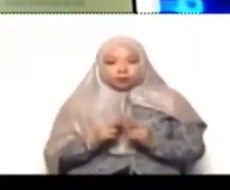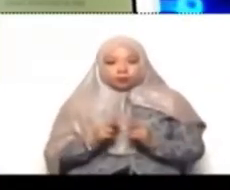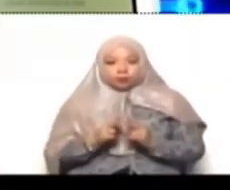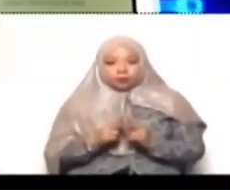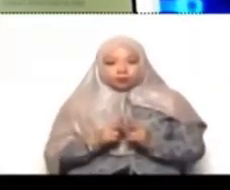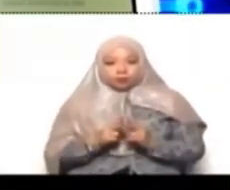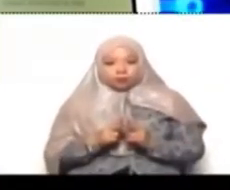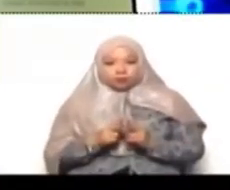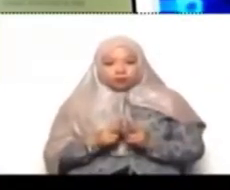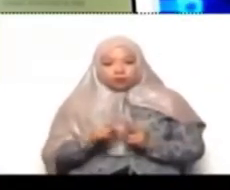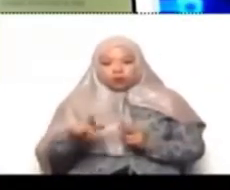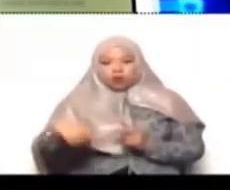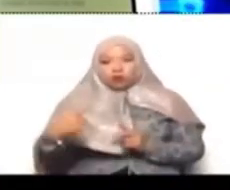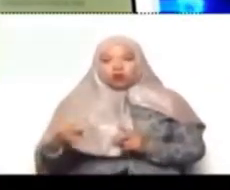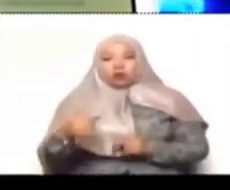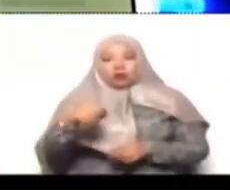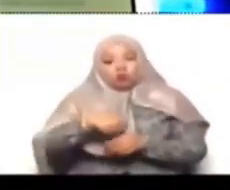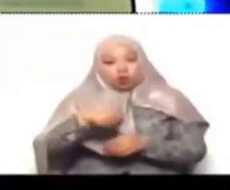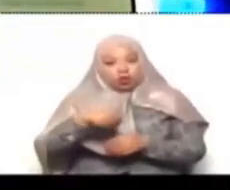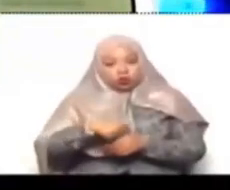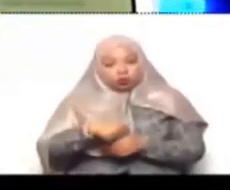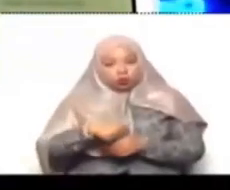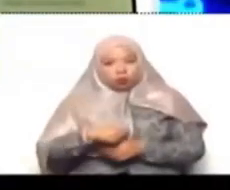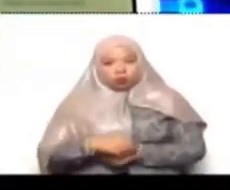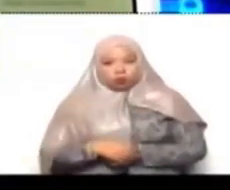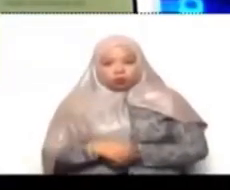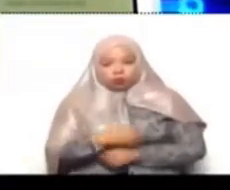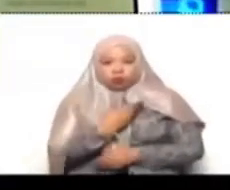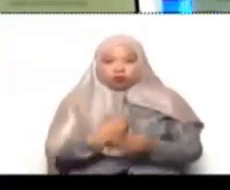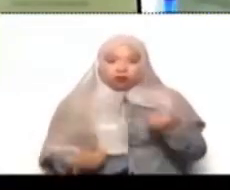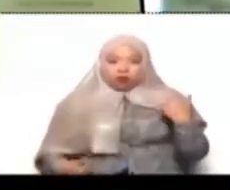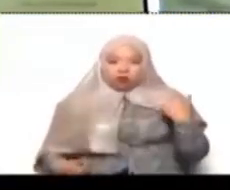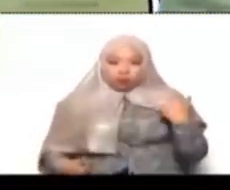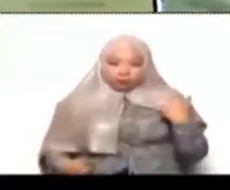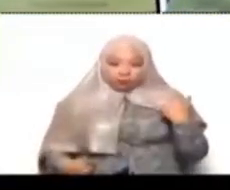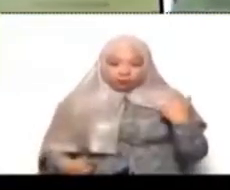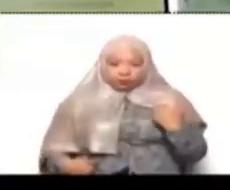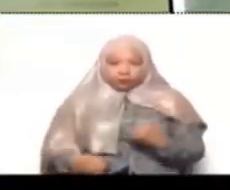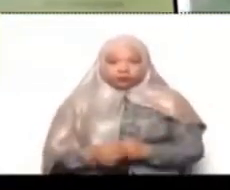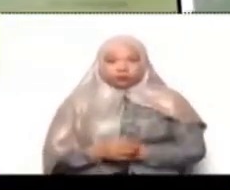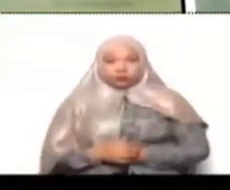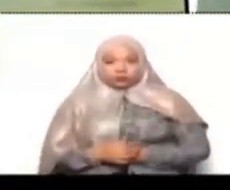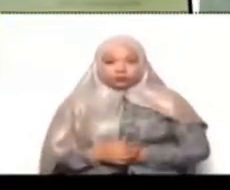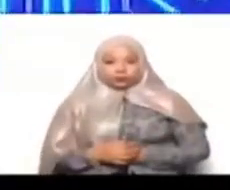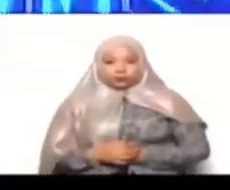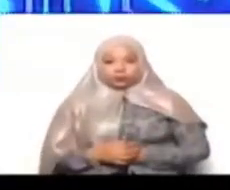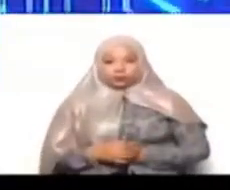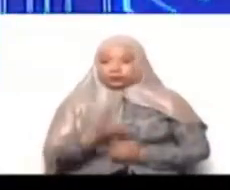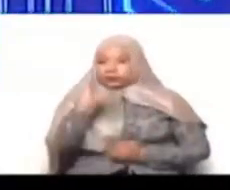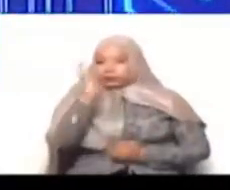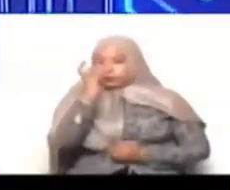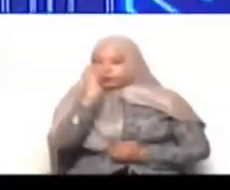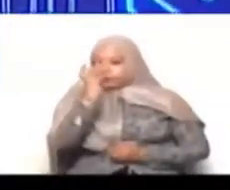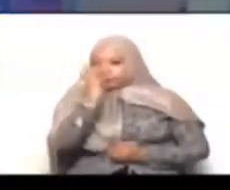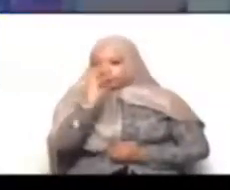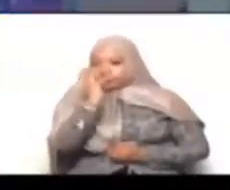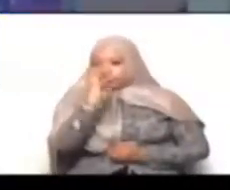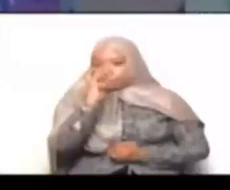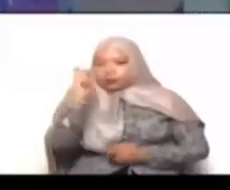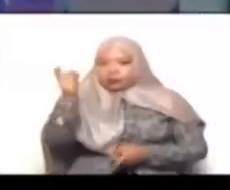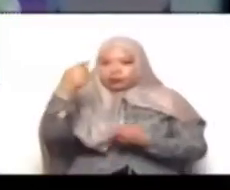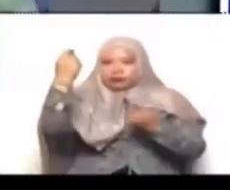deslegitimar las próximas elecciones presidenciales. Comenzó el circo. Comenzó la